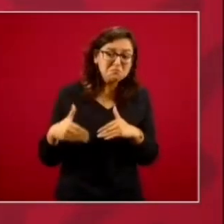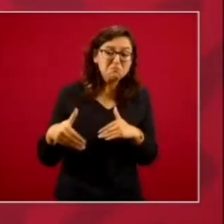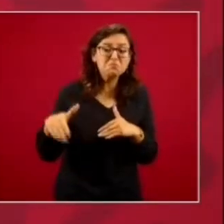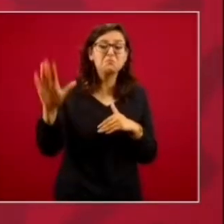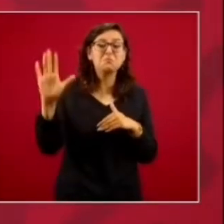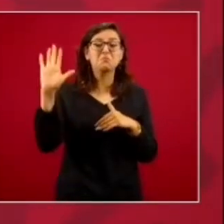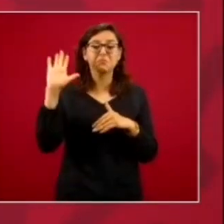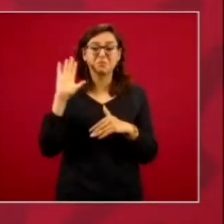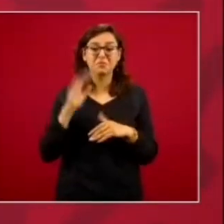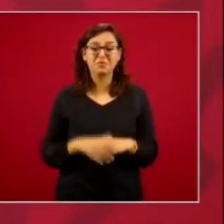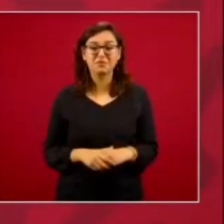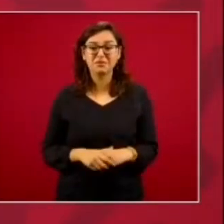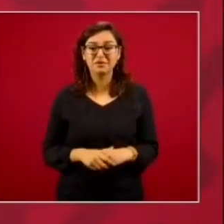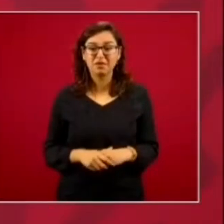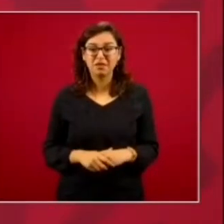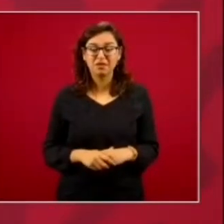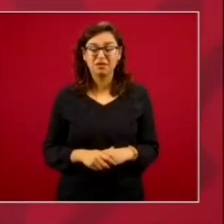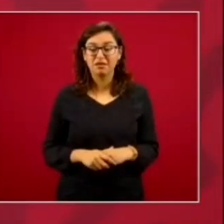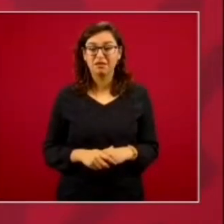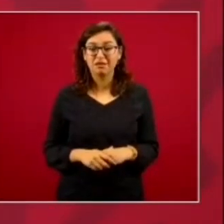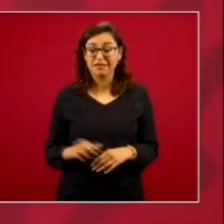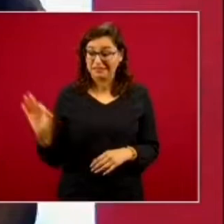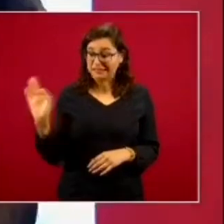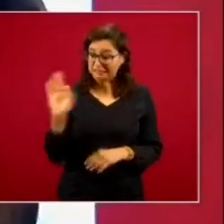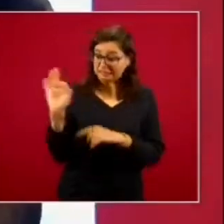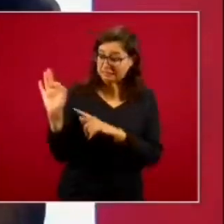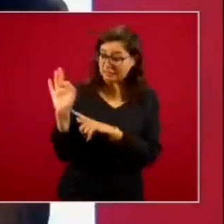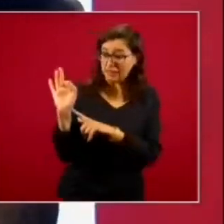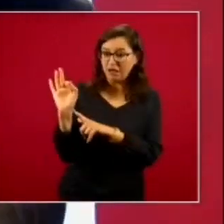Y a partir de ahí, 8 columnas.